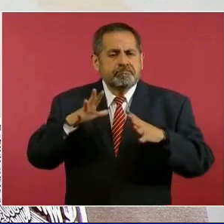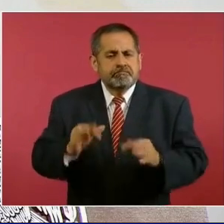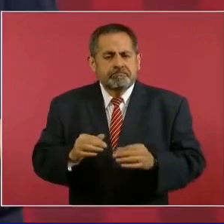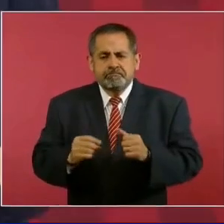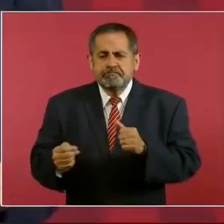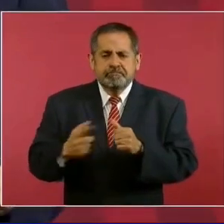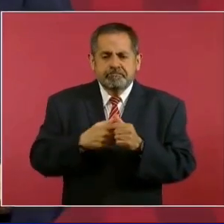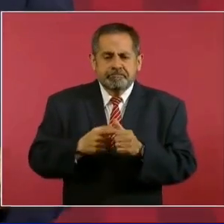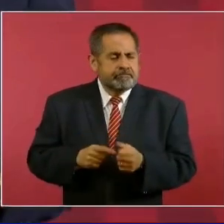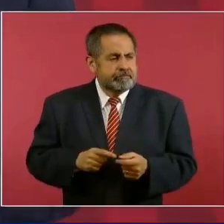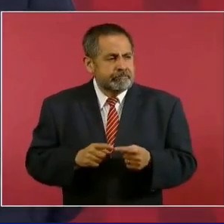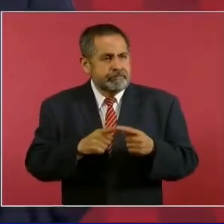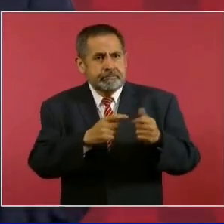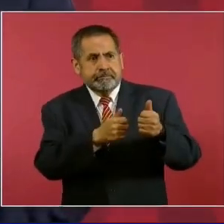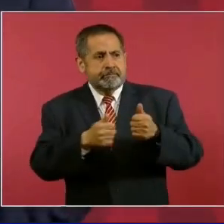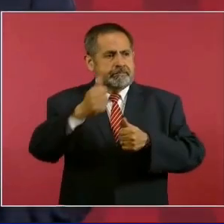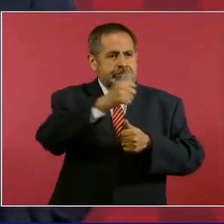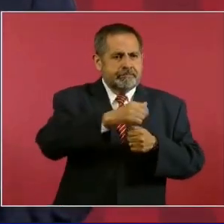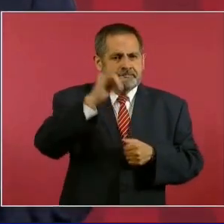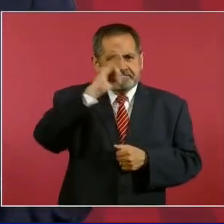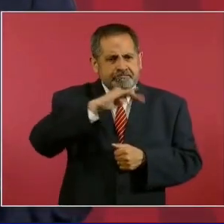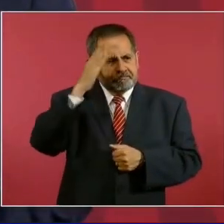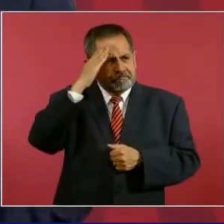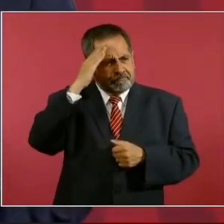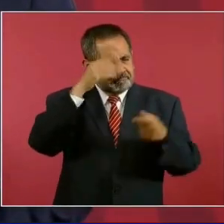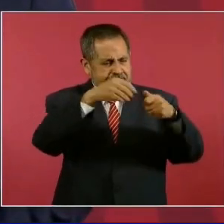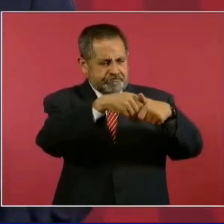de quiénes dependen,